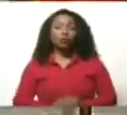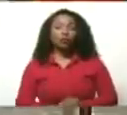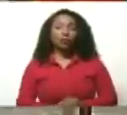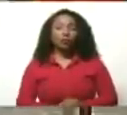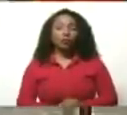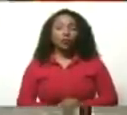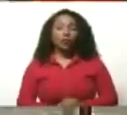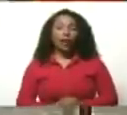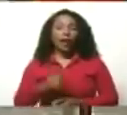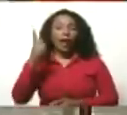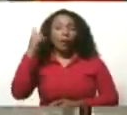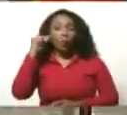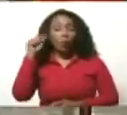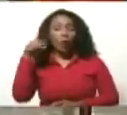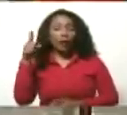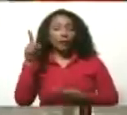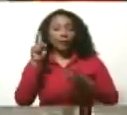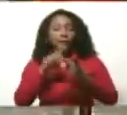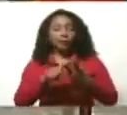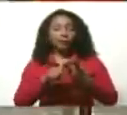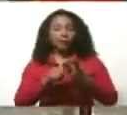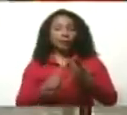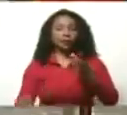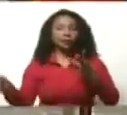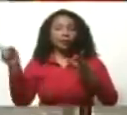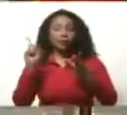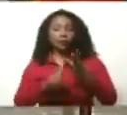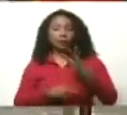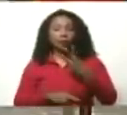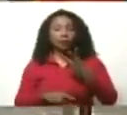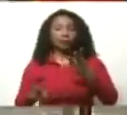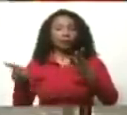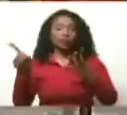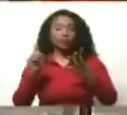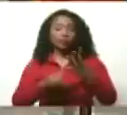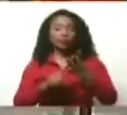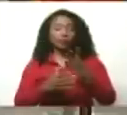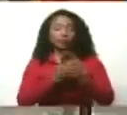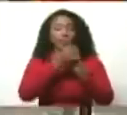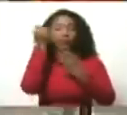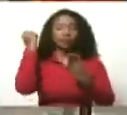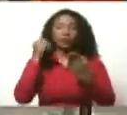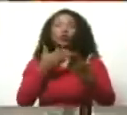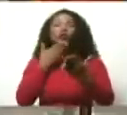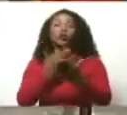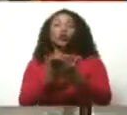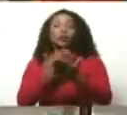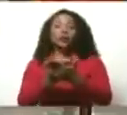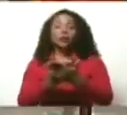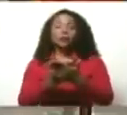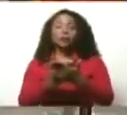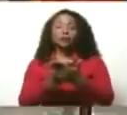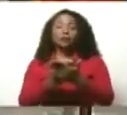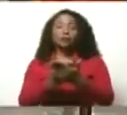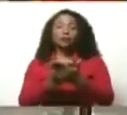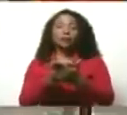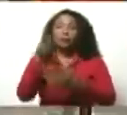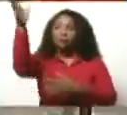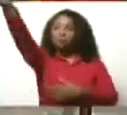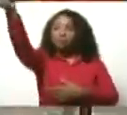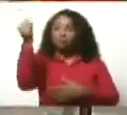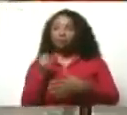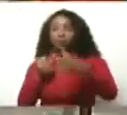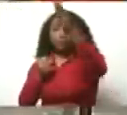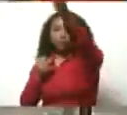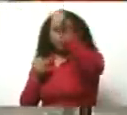Beatriz Sansó, Rafael Ramírez y Nervis Villalobos se les solicitará la extradición